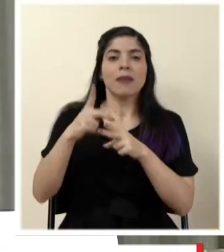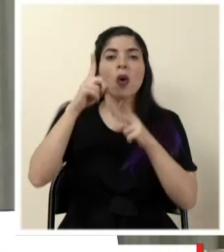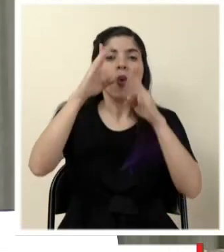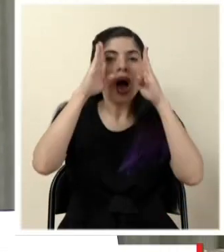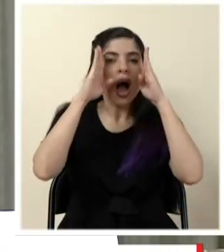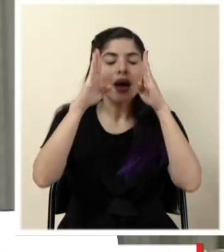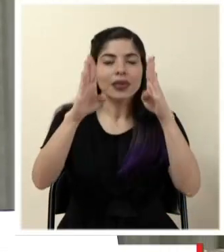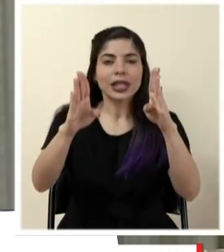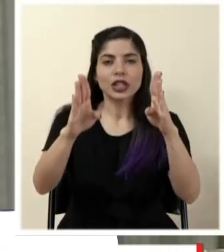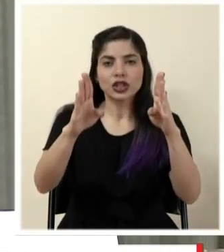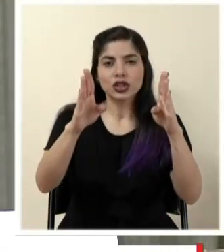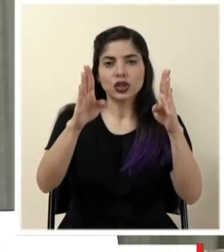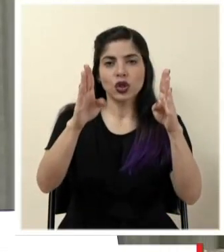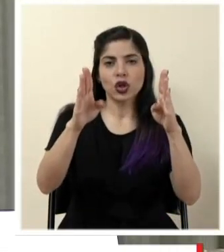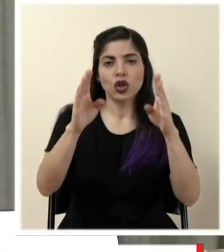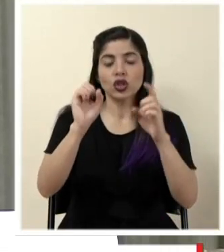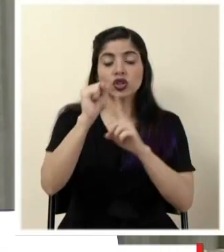abordaje